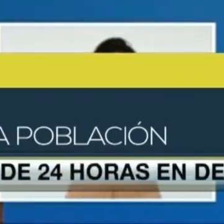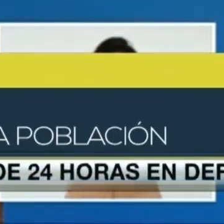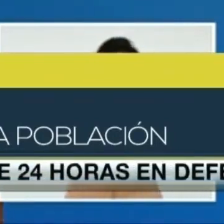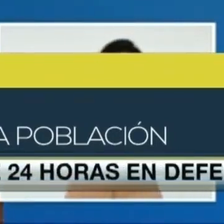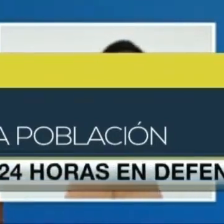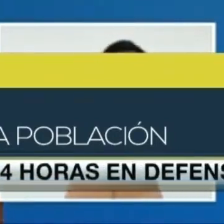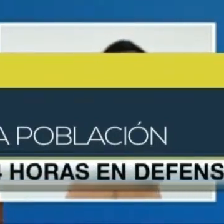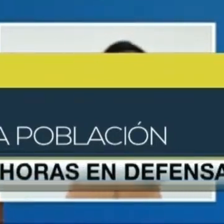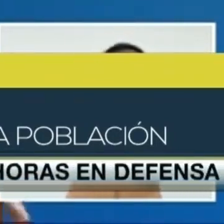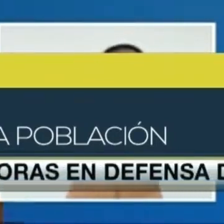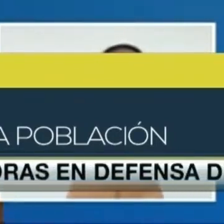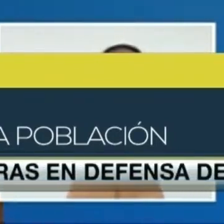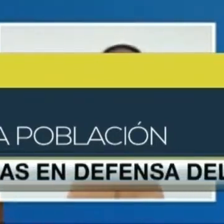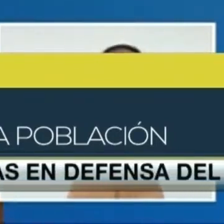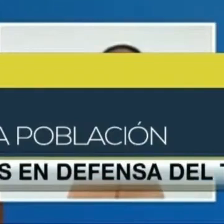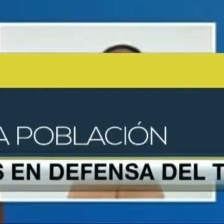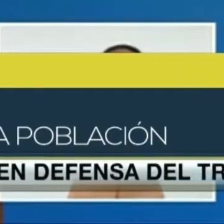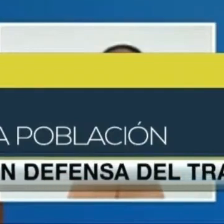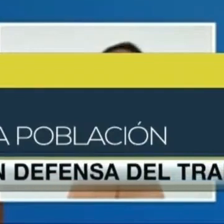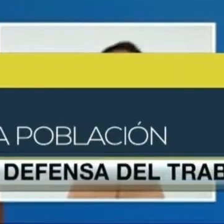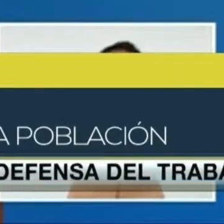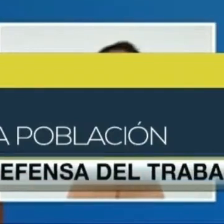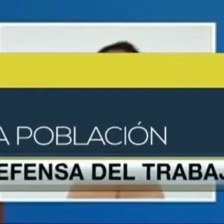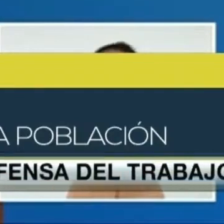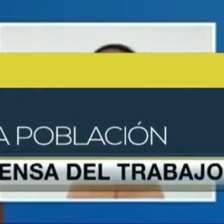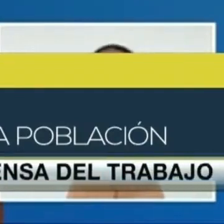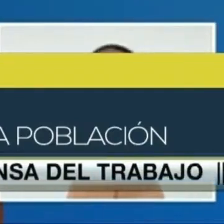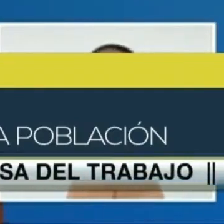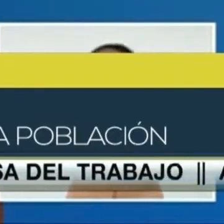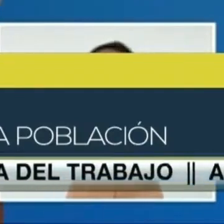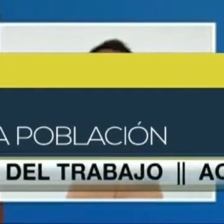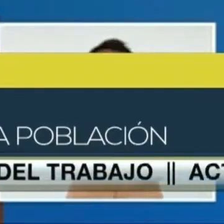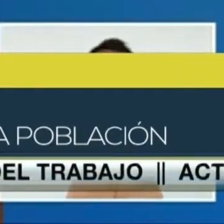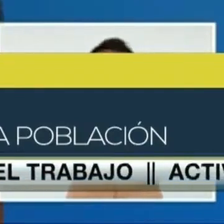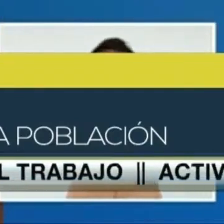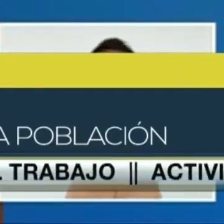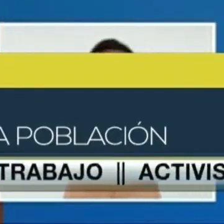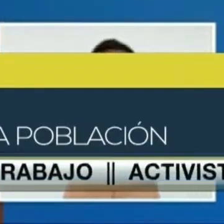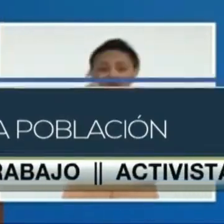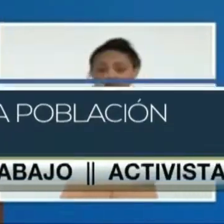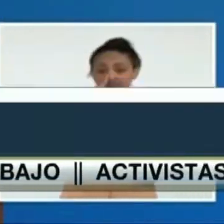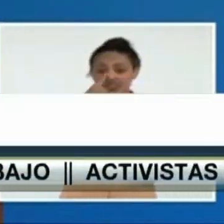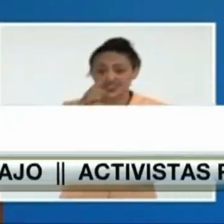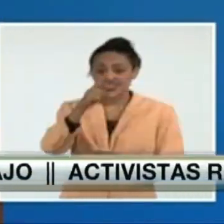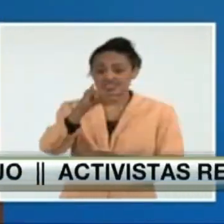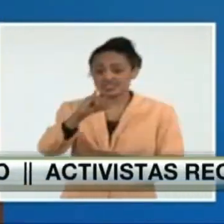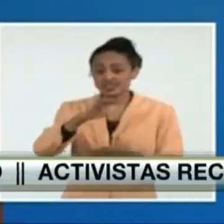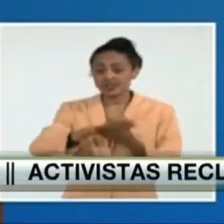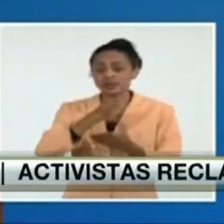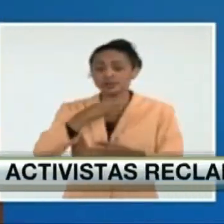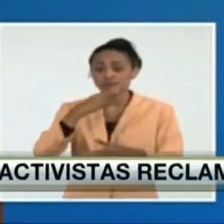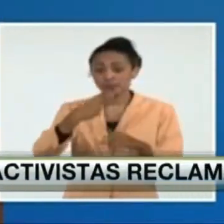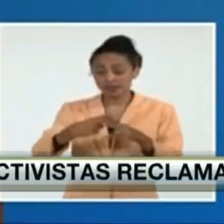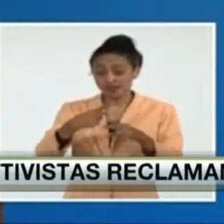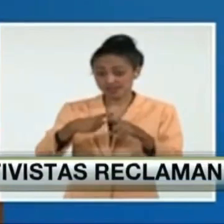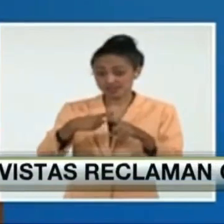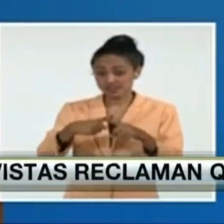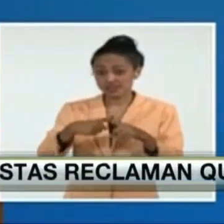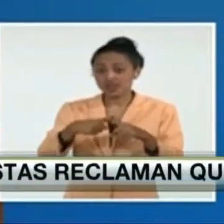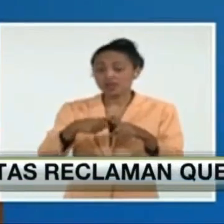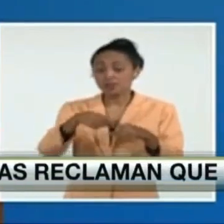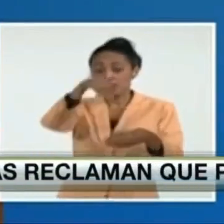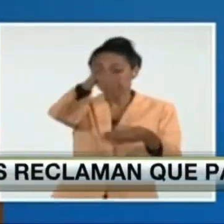de la sociedad de FinCimex, a la lista restringida de